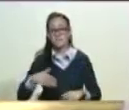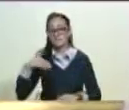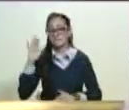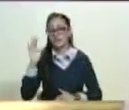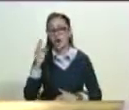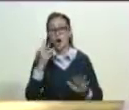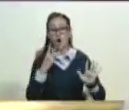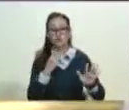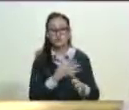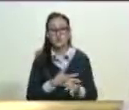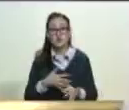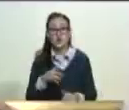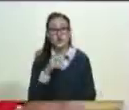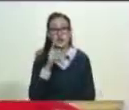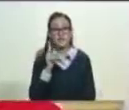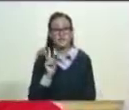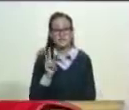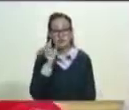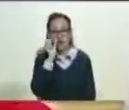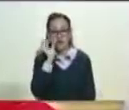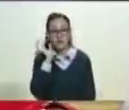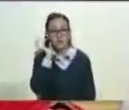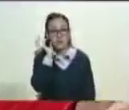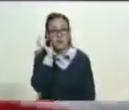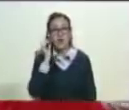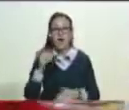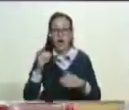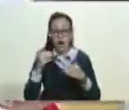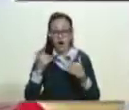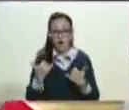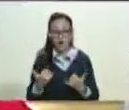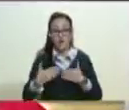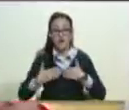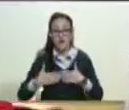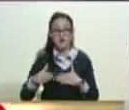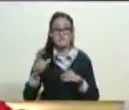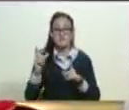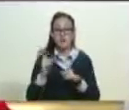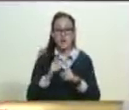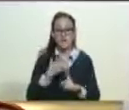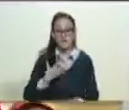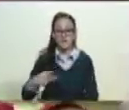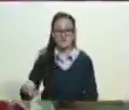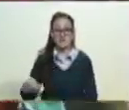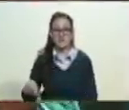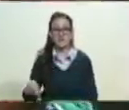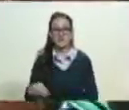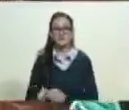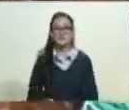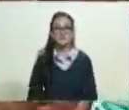de venezolanos y venezolanas. A continuación, palabras de la Presidenta.